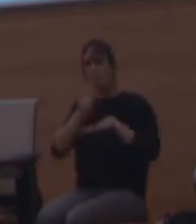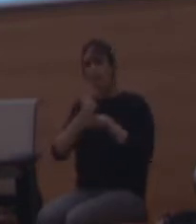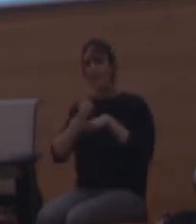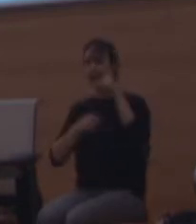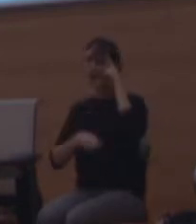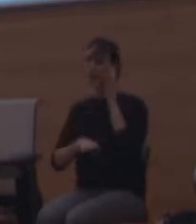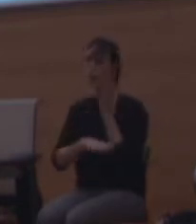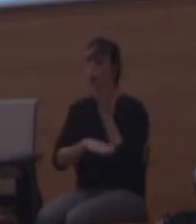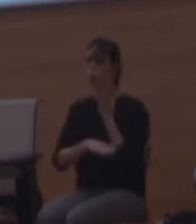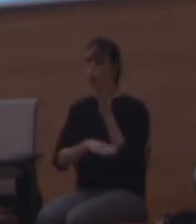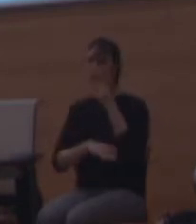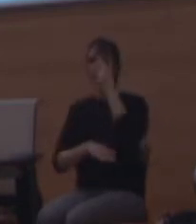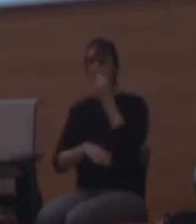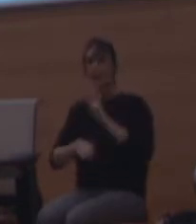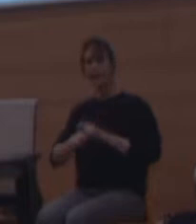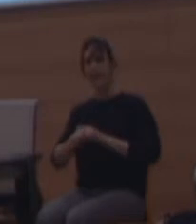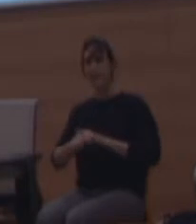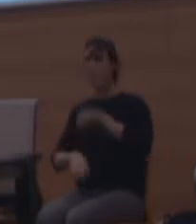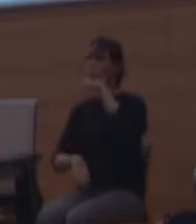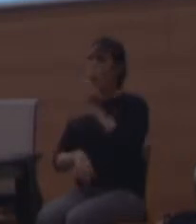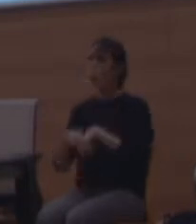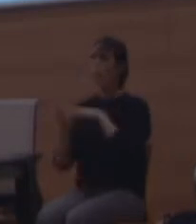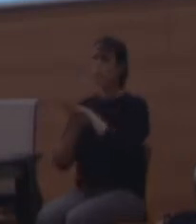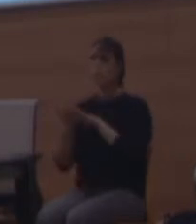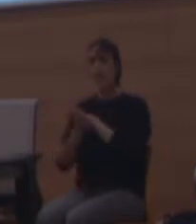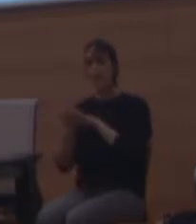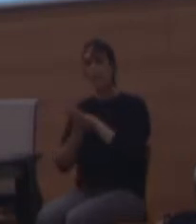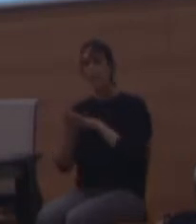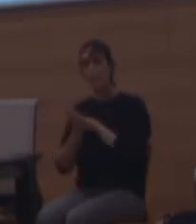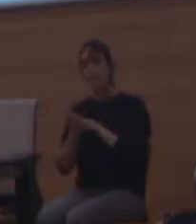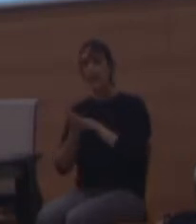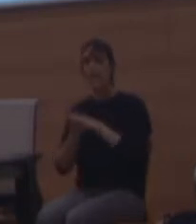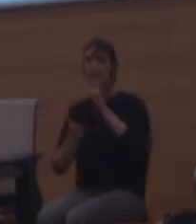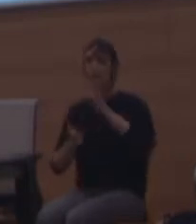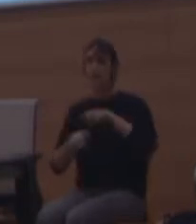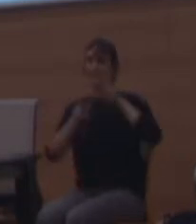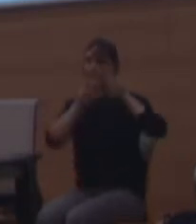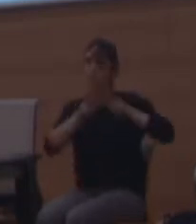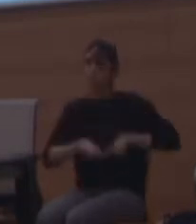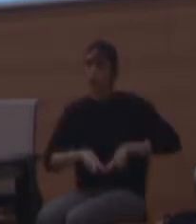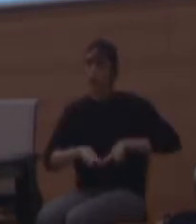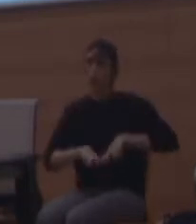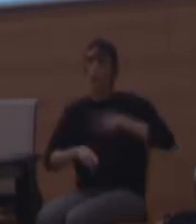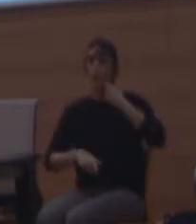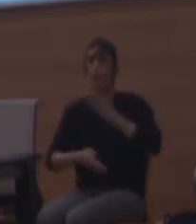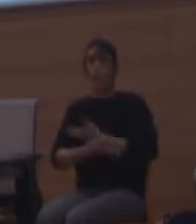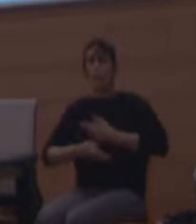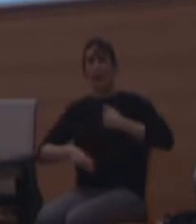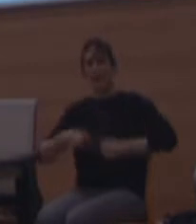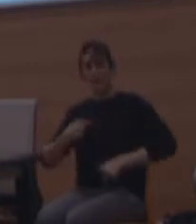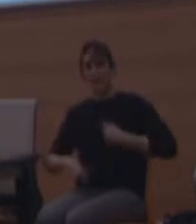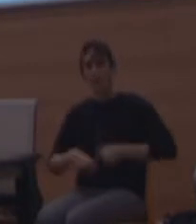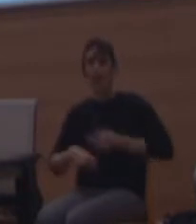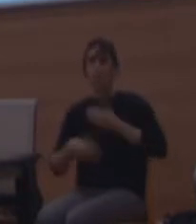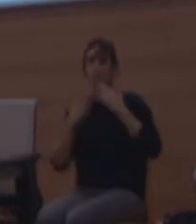neurológica de pie diabético? No vamos a hablar hoy de la exploración vascular, que también tiene sus métodos con la palpación de